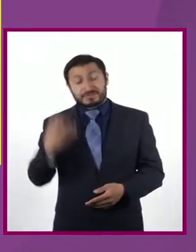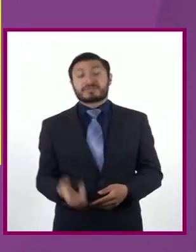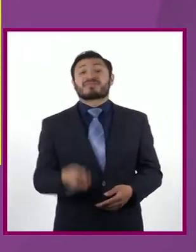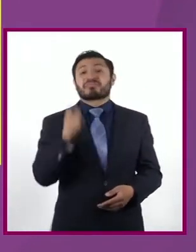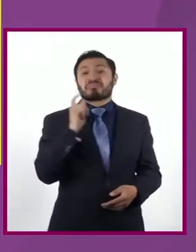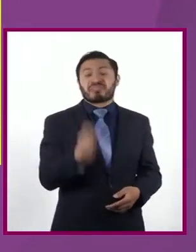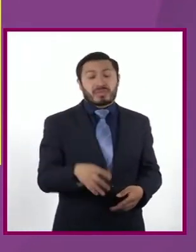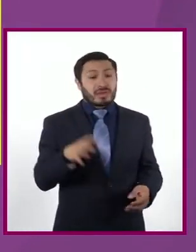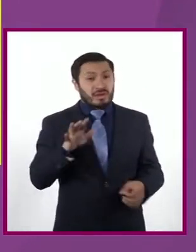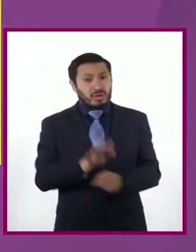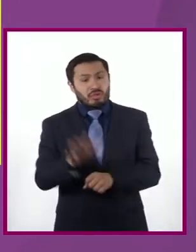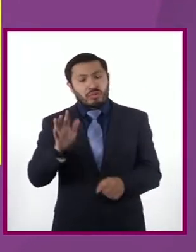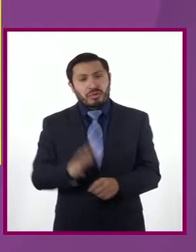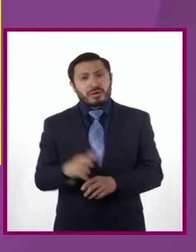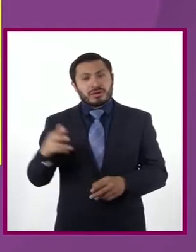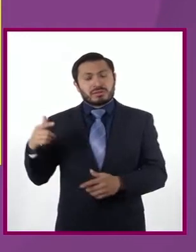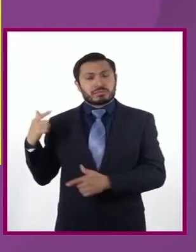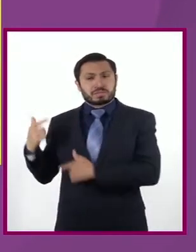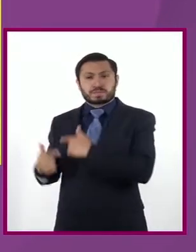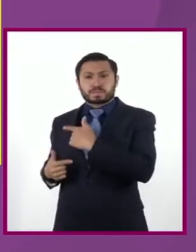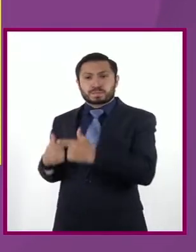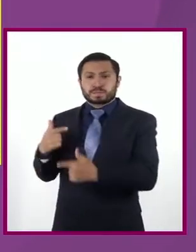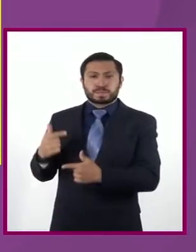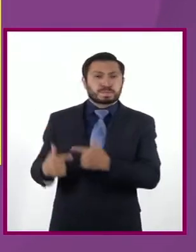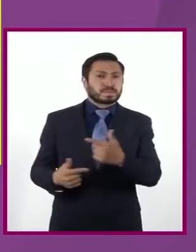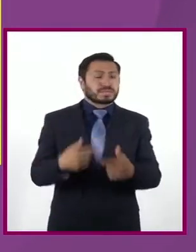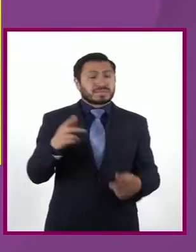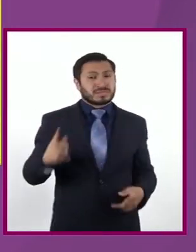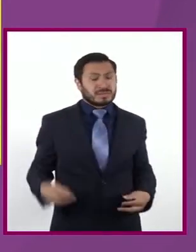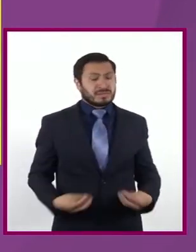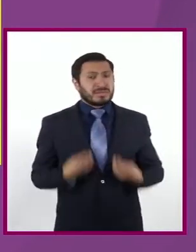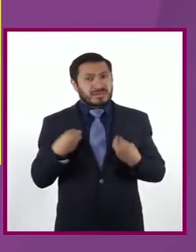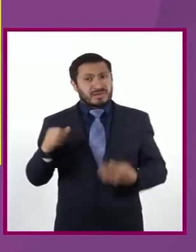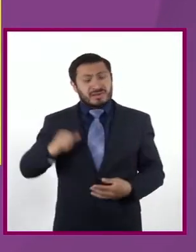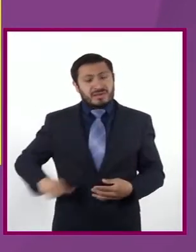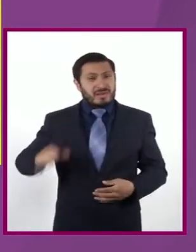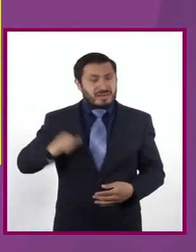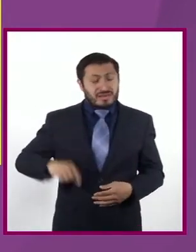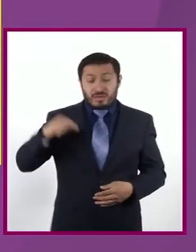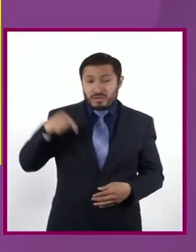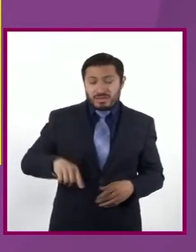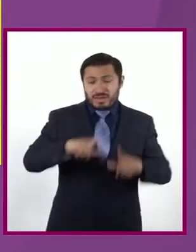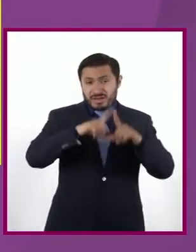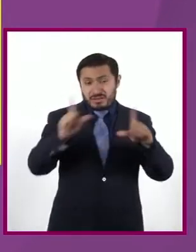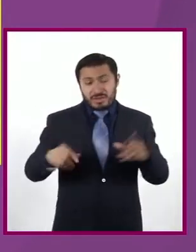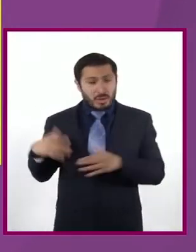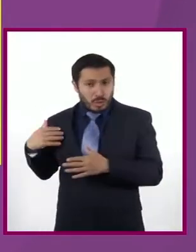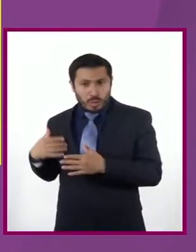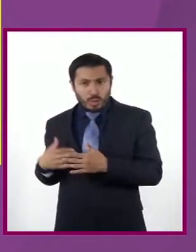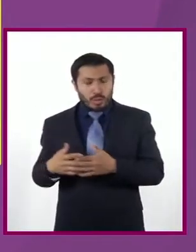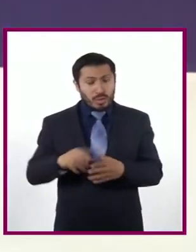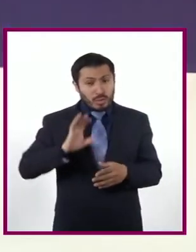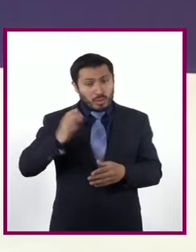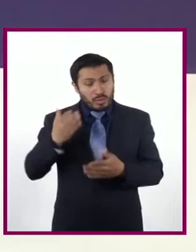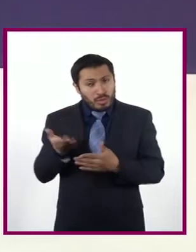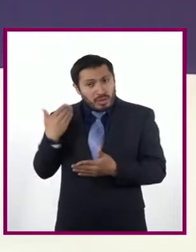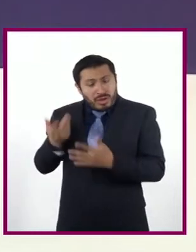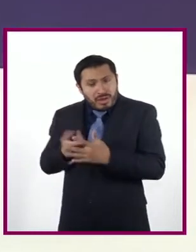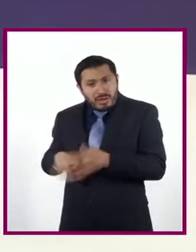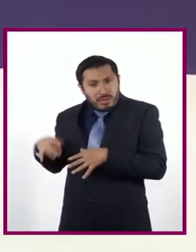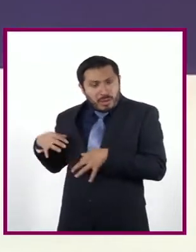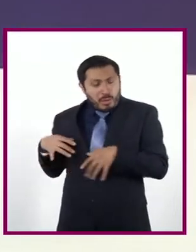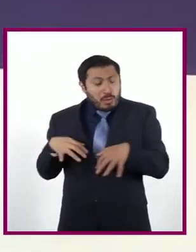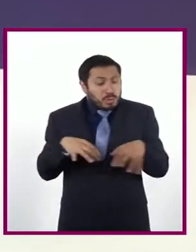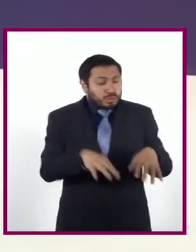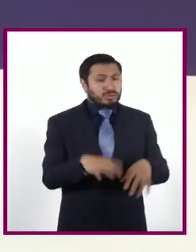aquellos que descienden de poblaciones que habitaban en el territorio actual del país al iniciarse la colonización y